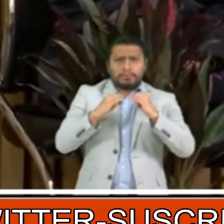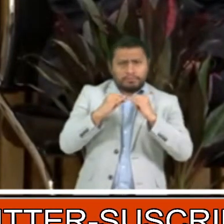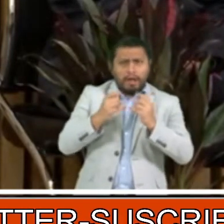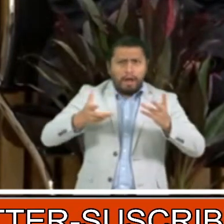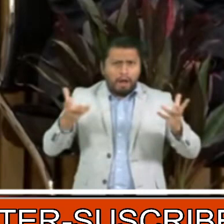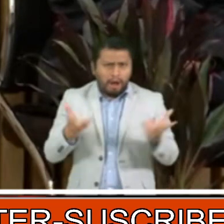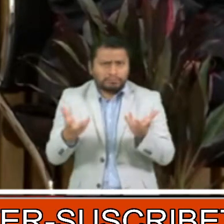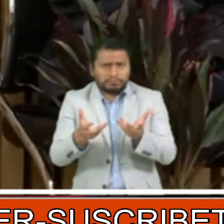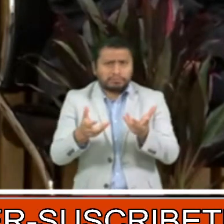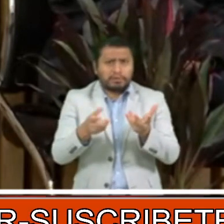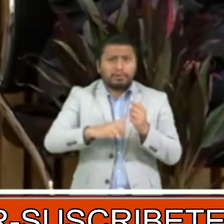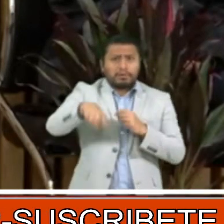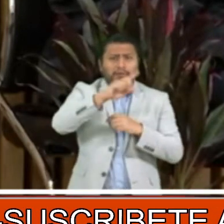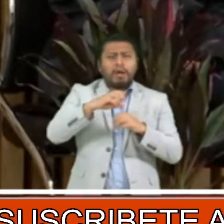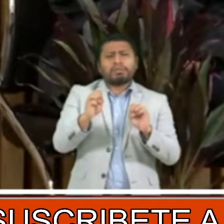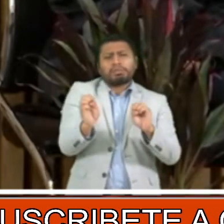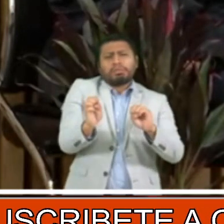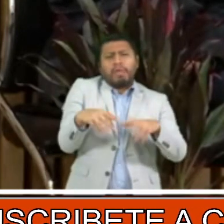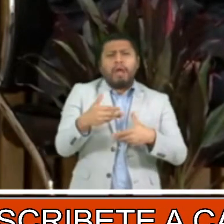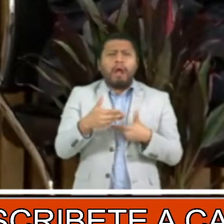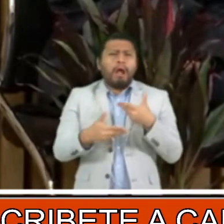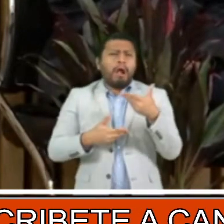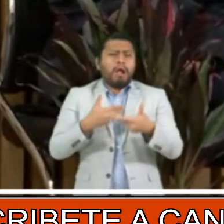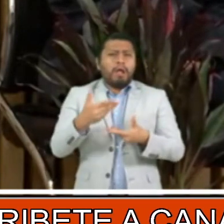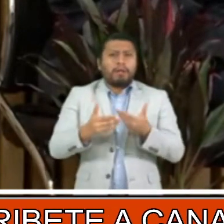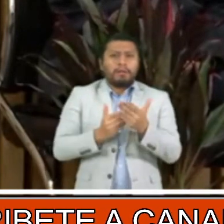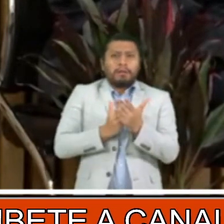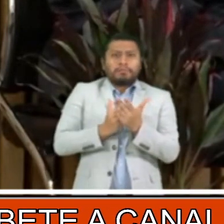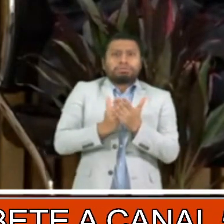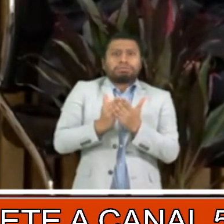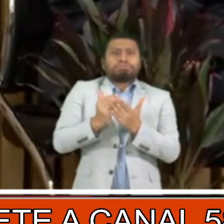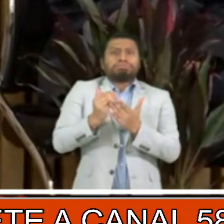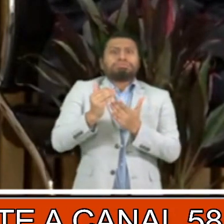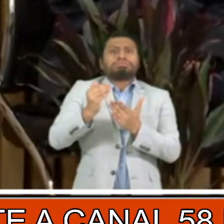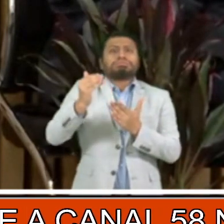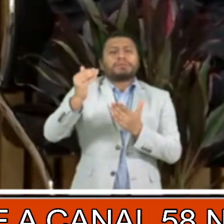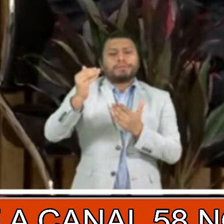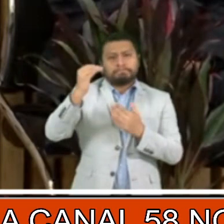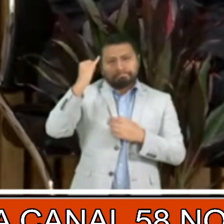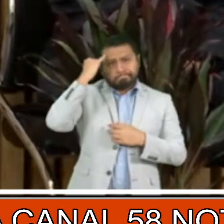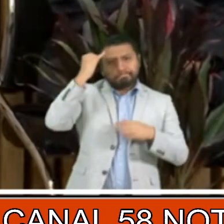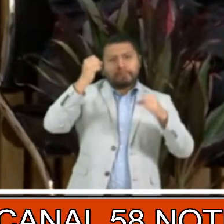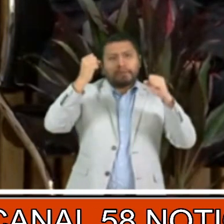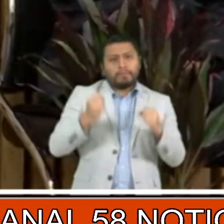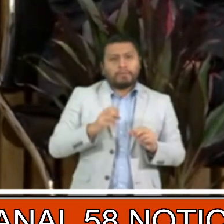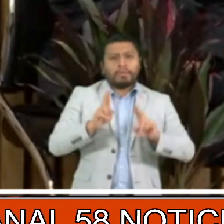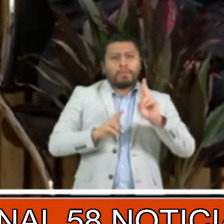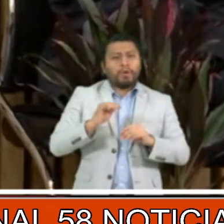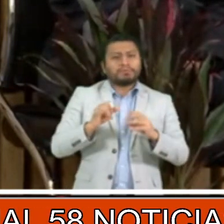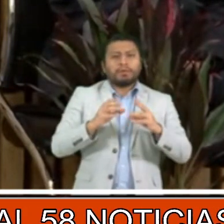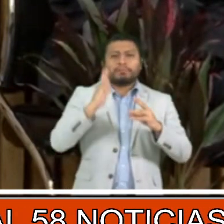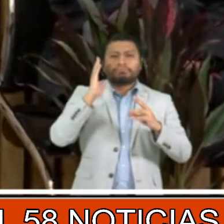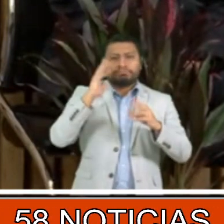porque si se deja crecer esa amenaza, entonces sí estaremos empezando a acabar con nuestra democracia.